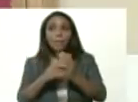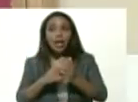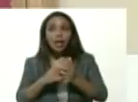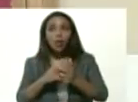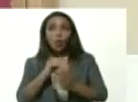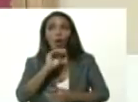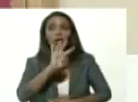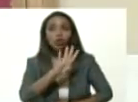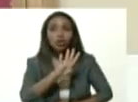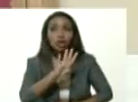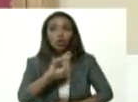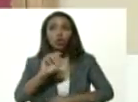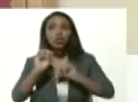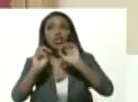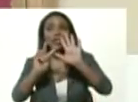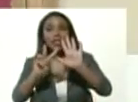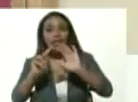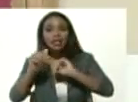5.476 fallecidos.